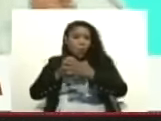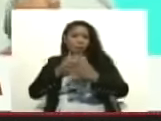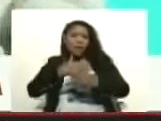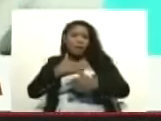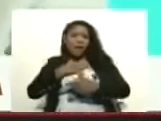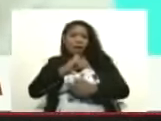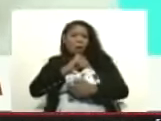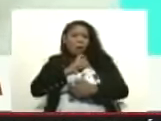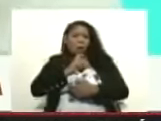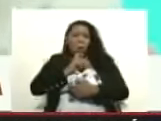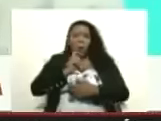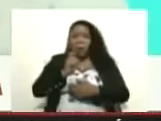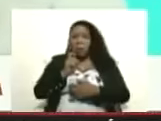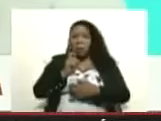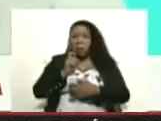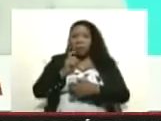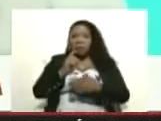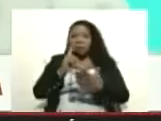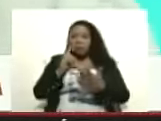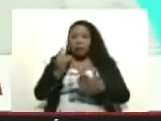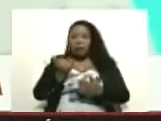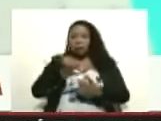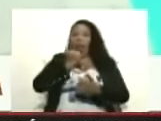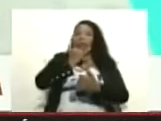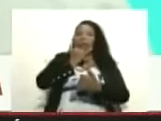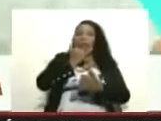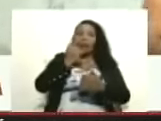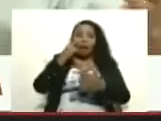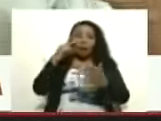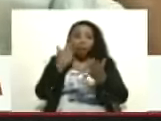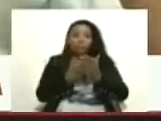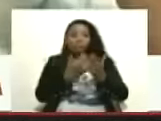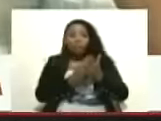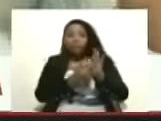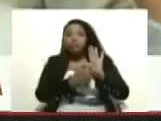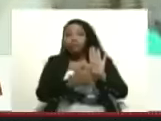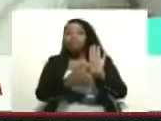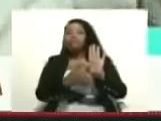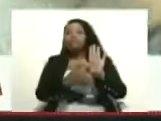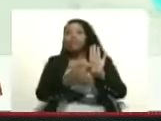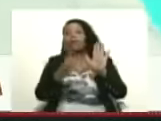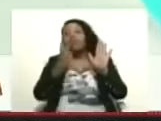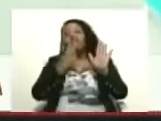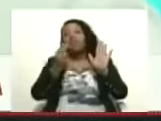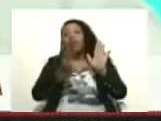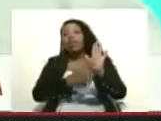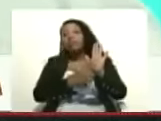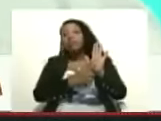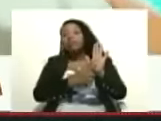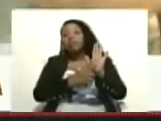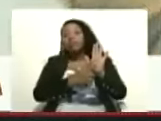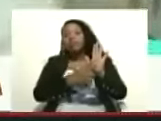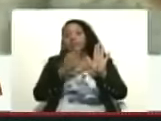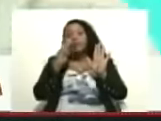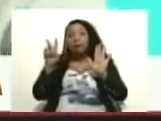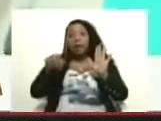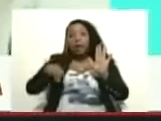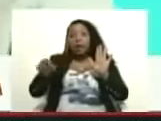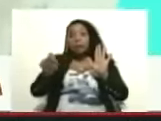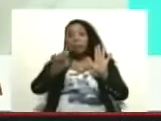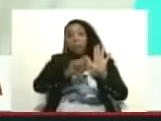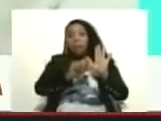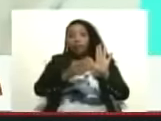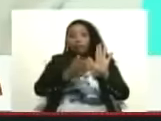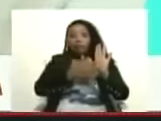eh van a chocar con la verdad con la realidad la verdad que vimos ayer en las en los centros electorales la verdad que vimos todos este mes en las calles la